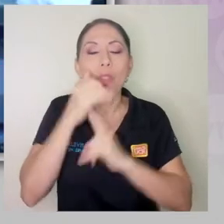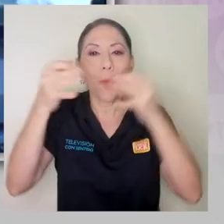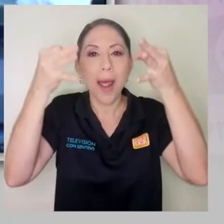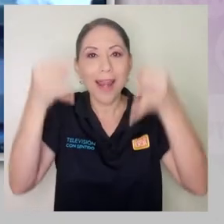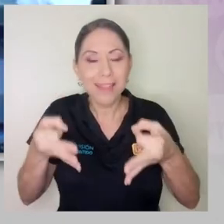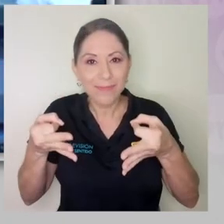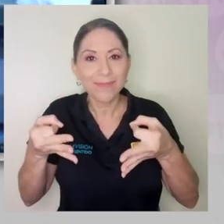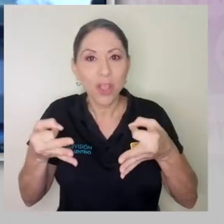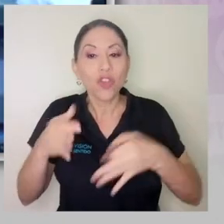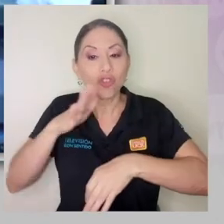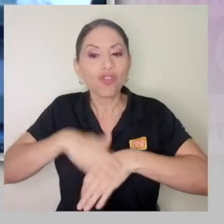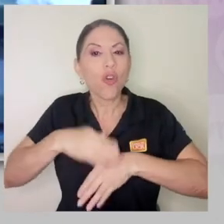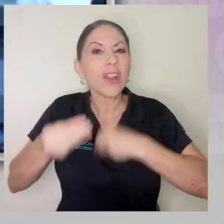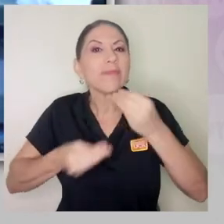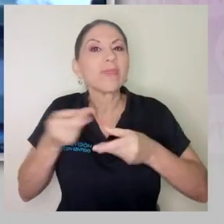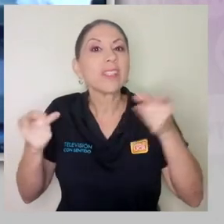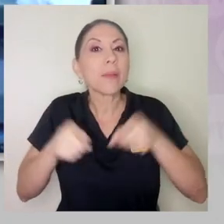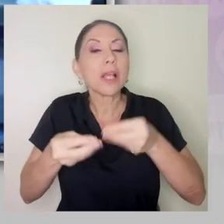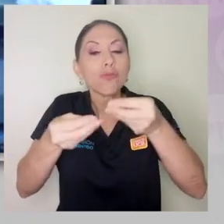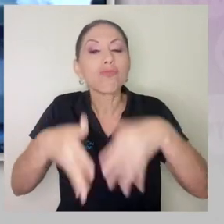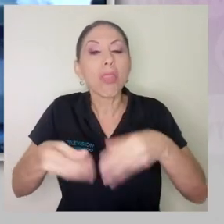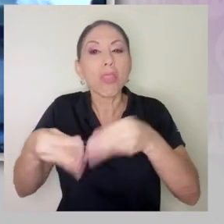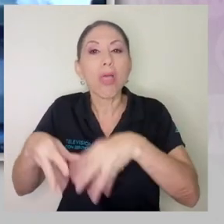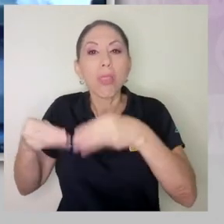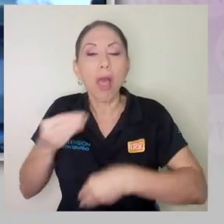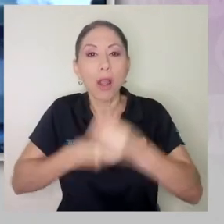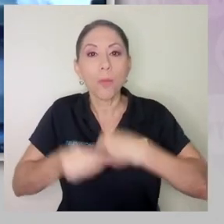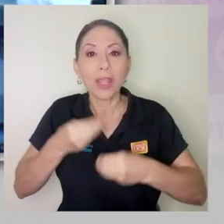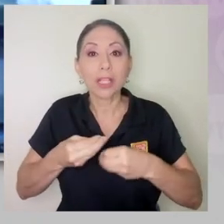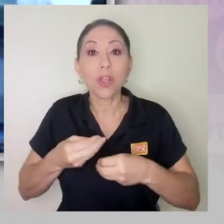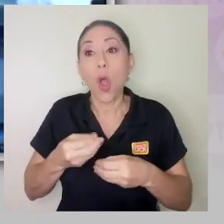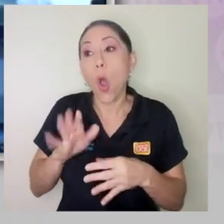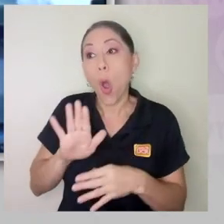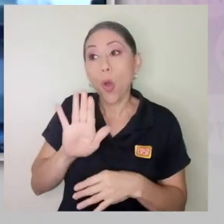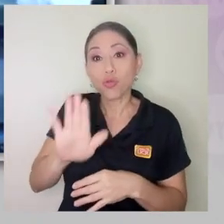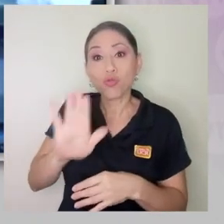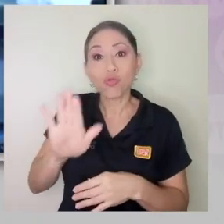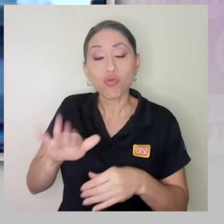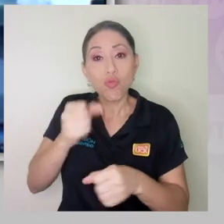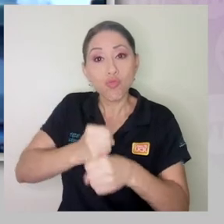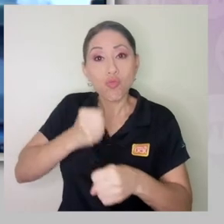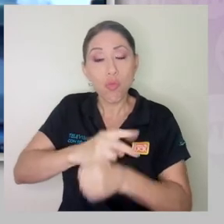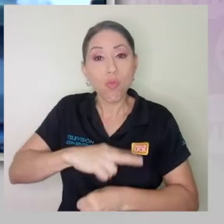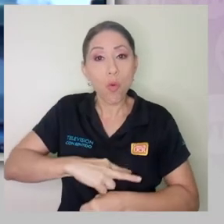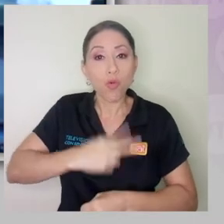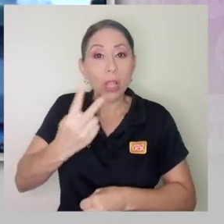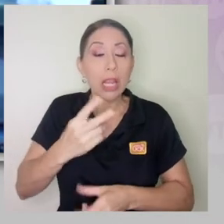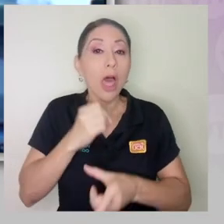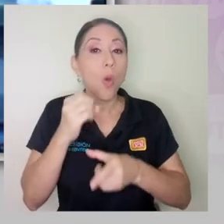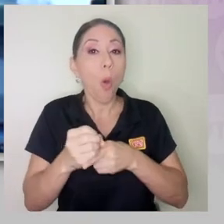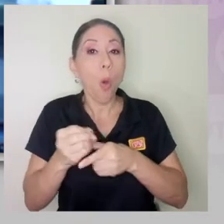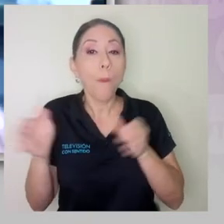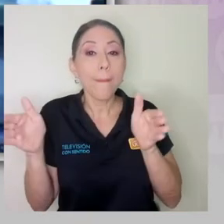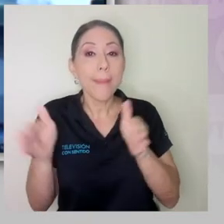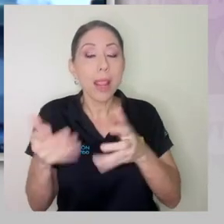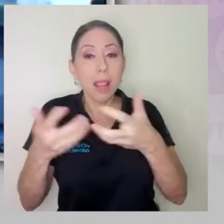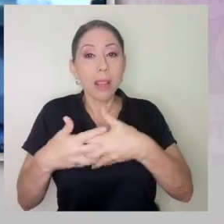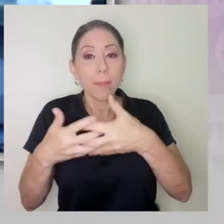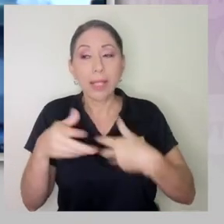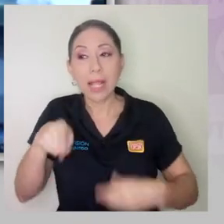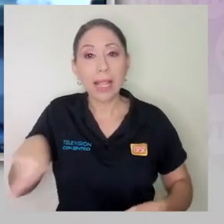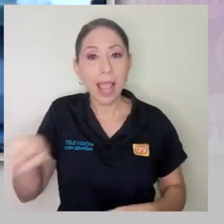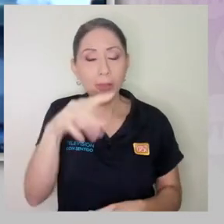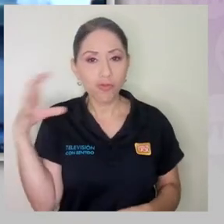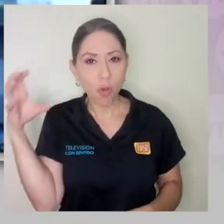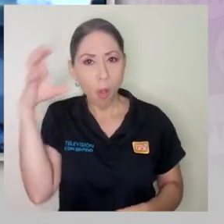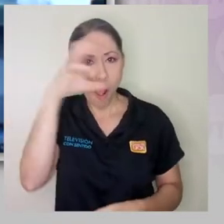del desperdicio, sea desde la decisión que hacen o, por ejemplo, desde voluntariado o desde su pequeña empresa, también a actuar más consciente